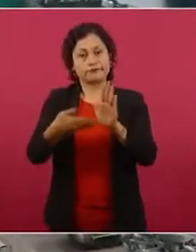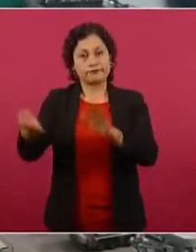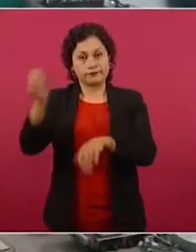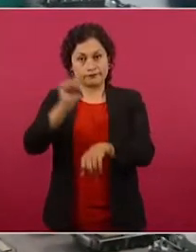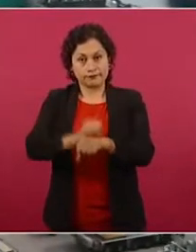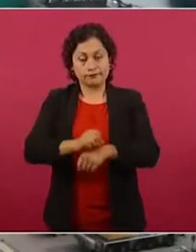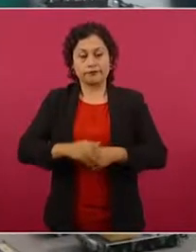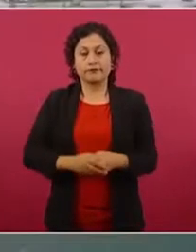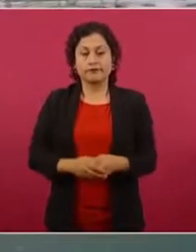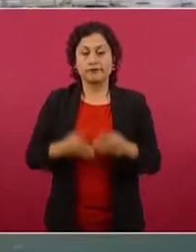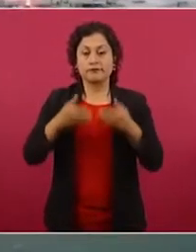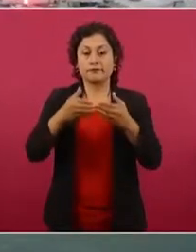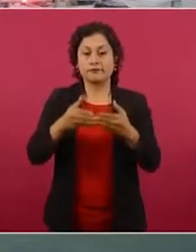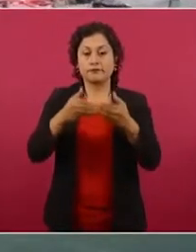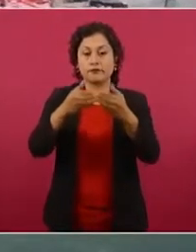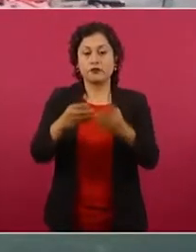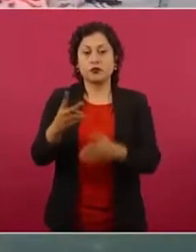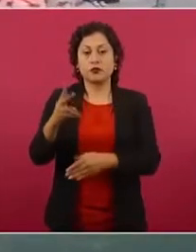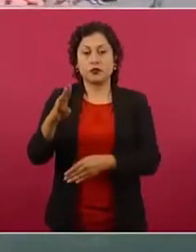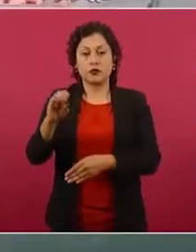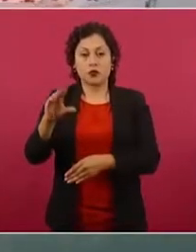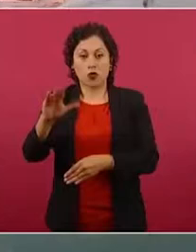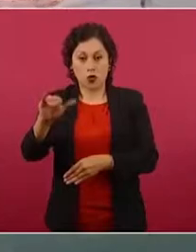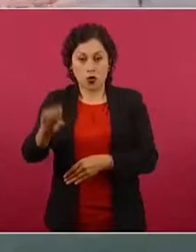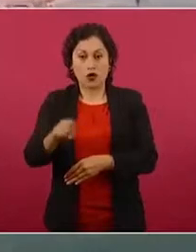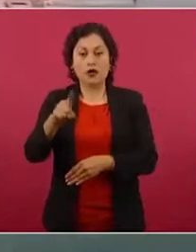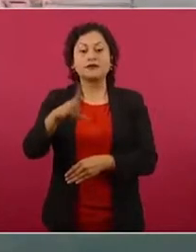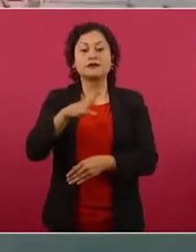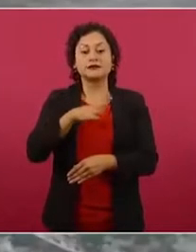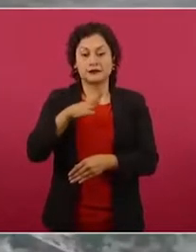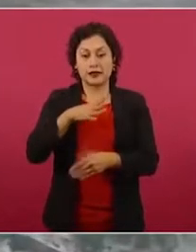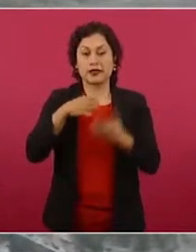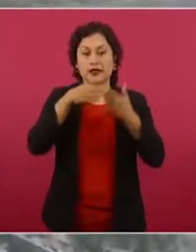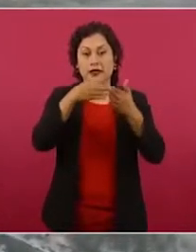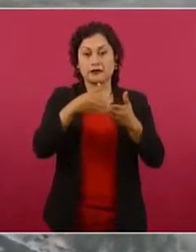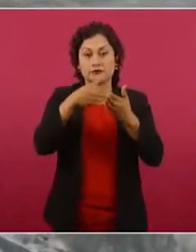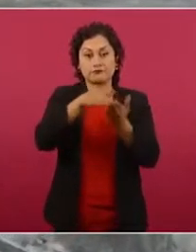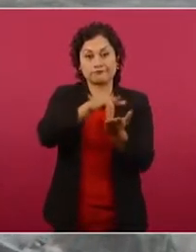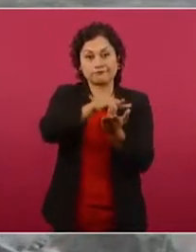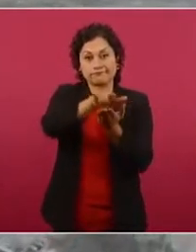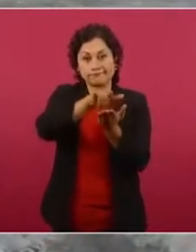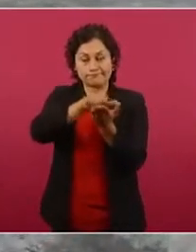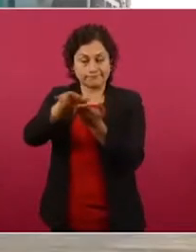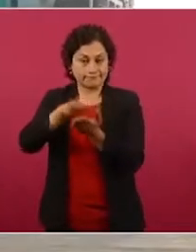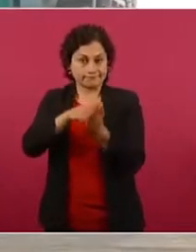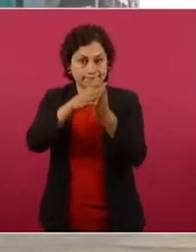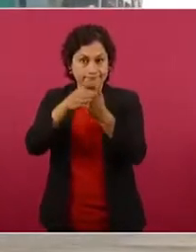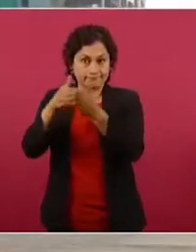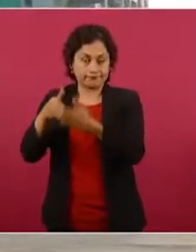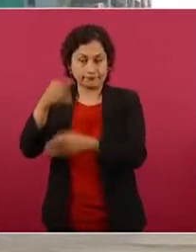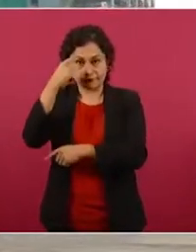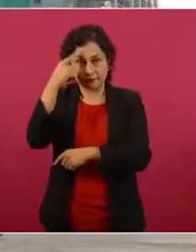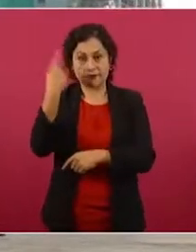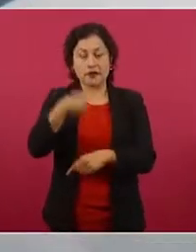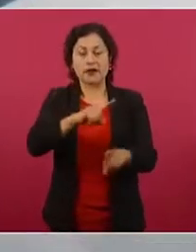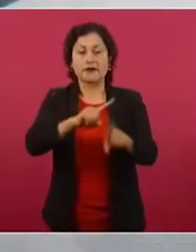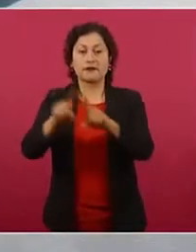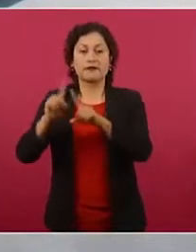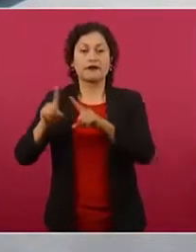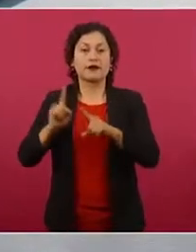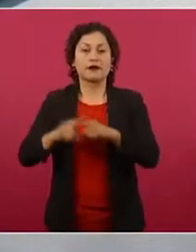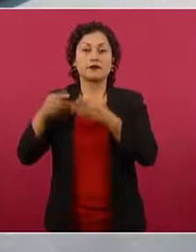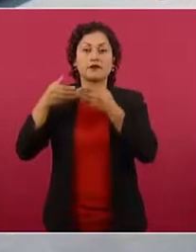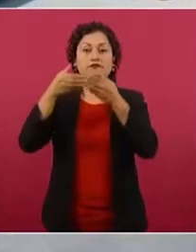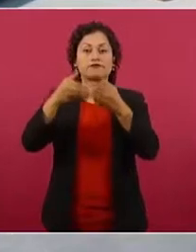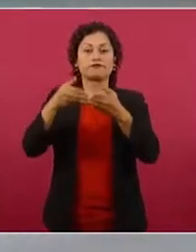el puerto de Dos Bocas, se utilizan ambos muelles para optimizar las maniobras de descarga y movimientos de la gran cantidad de equipos que llegan para su